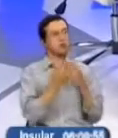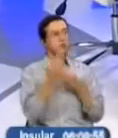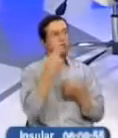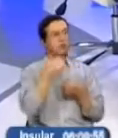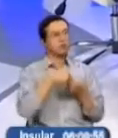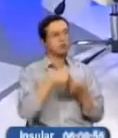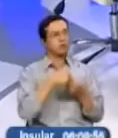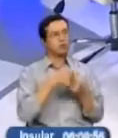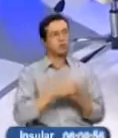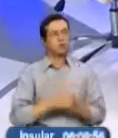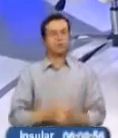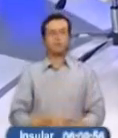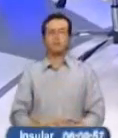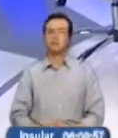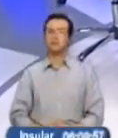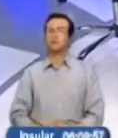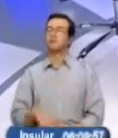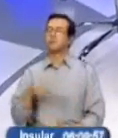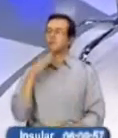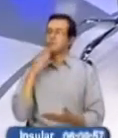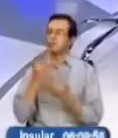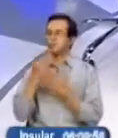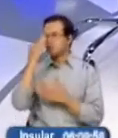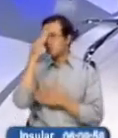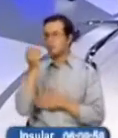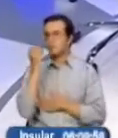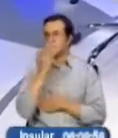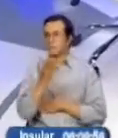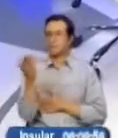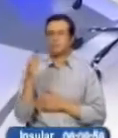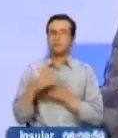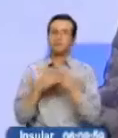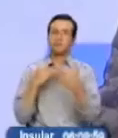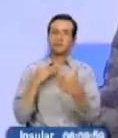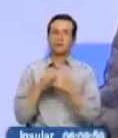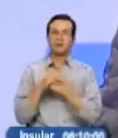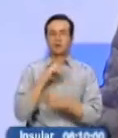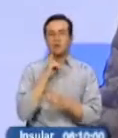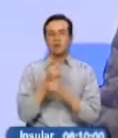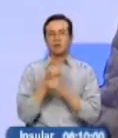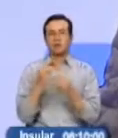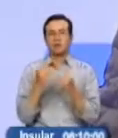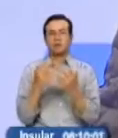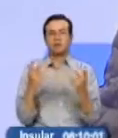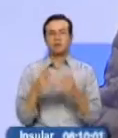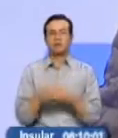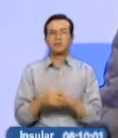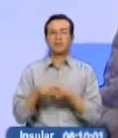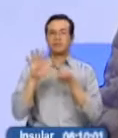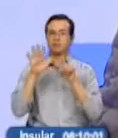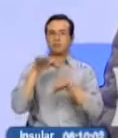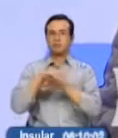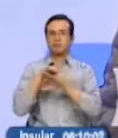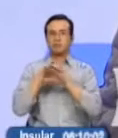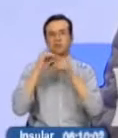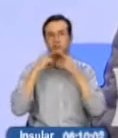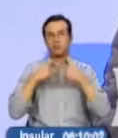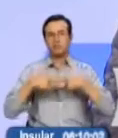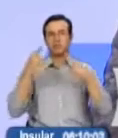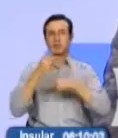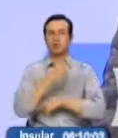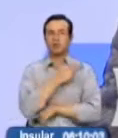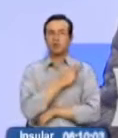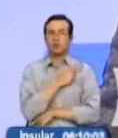aceptado nuestra invitación. Muchas gracias, buenos días, Carlos, por la invitación. Sí, efectivamente, el día de hoy a las 6 de la tarde se lanza el libro